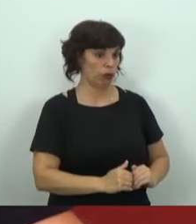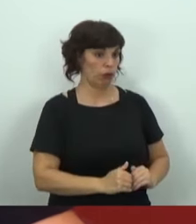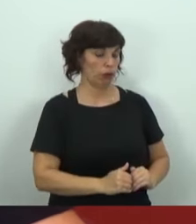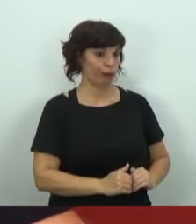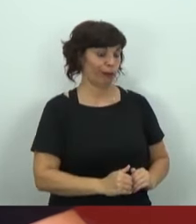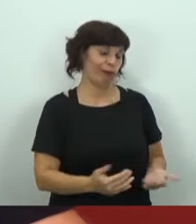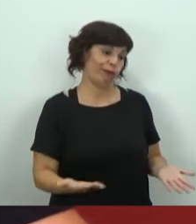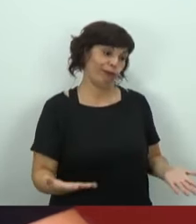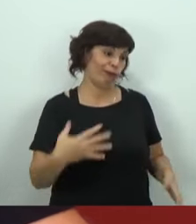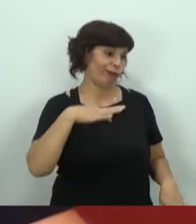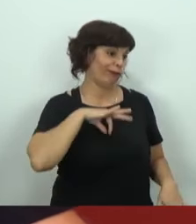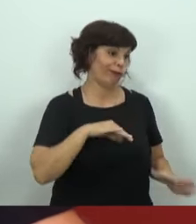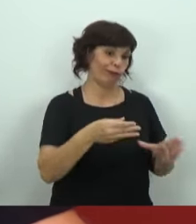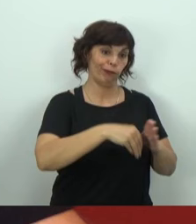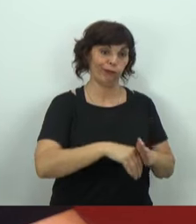en el espíritu.